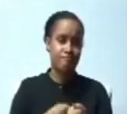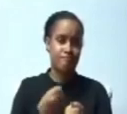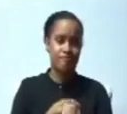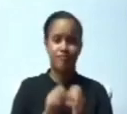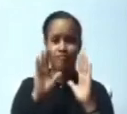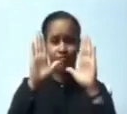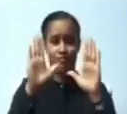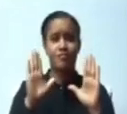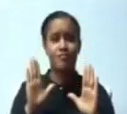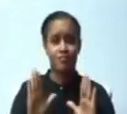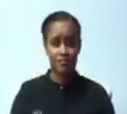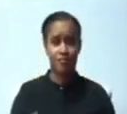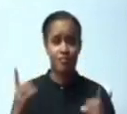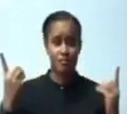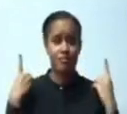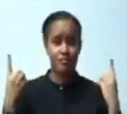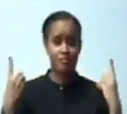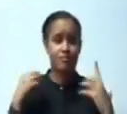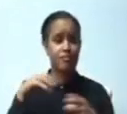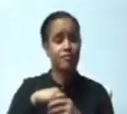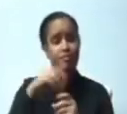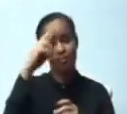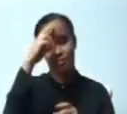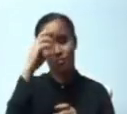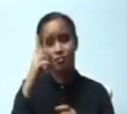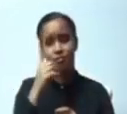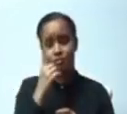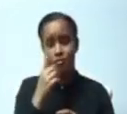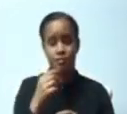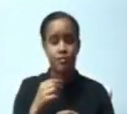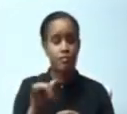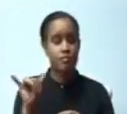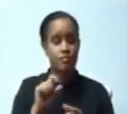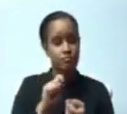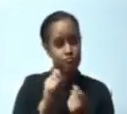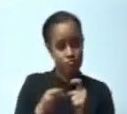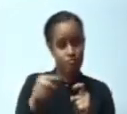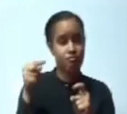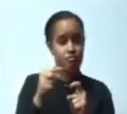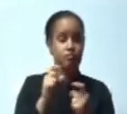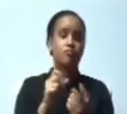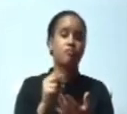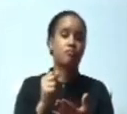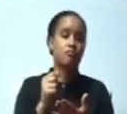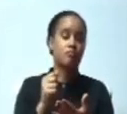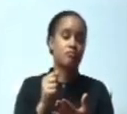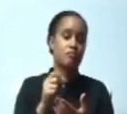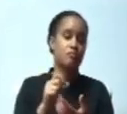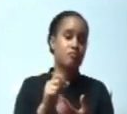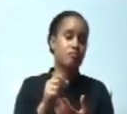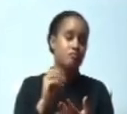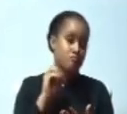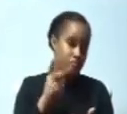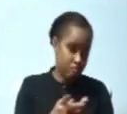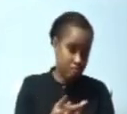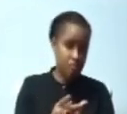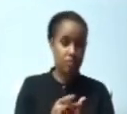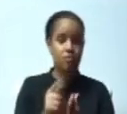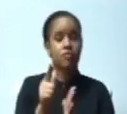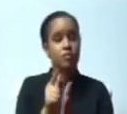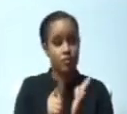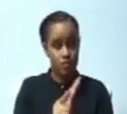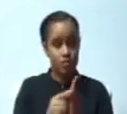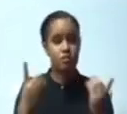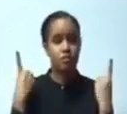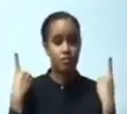de la República Dominicana. Le aprobamos la modificación a la ley del deporte, le